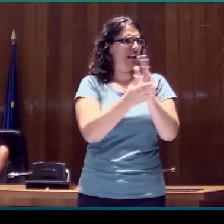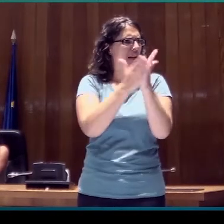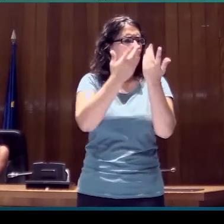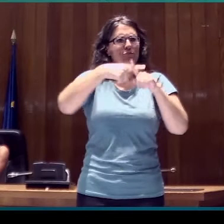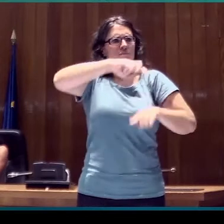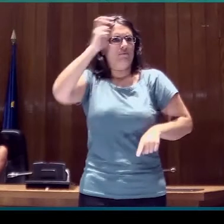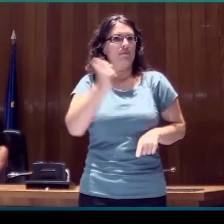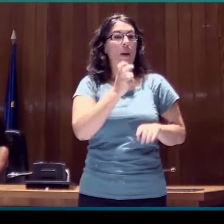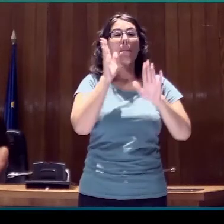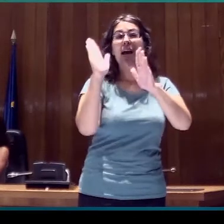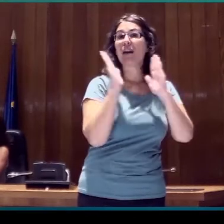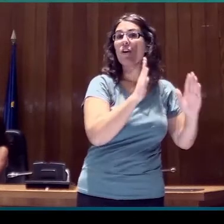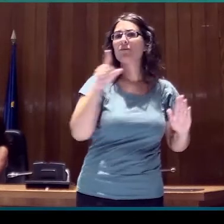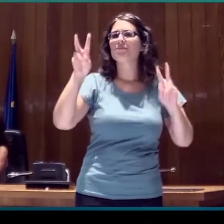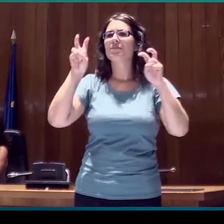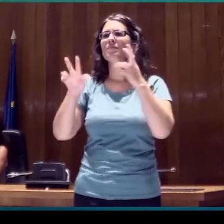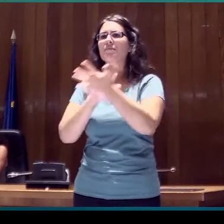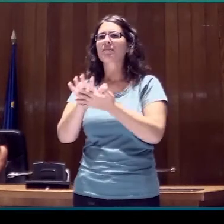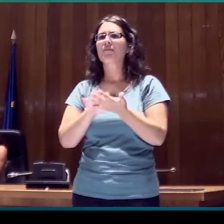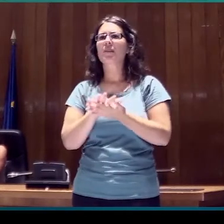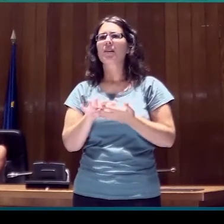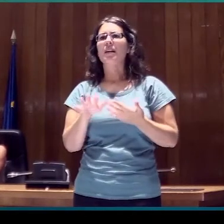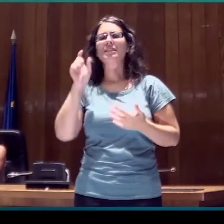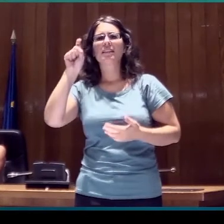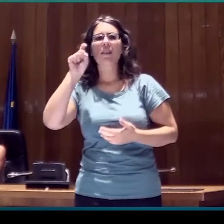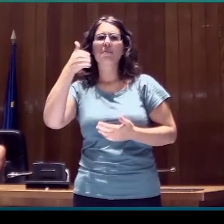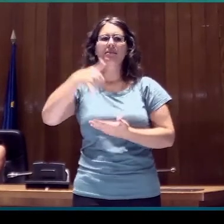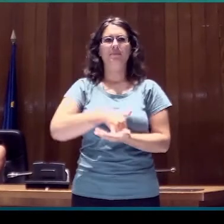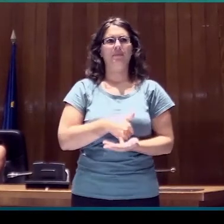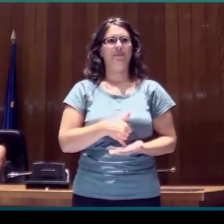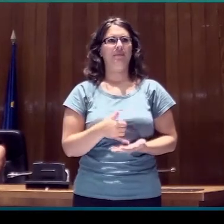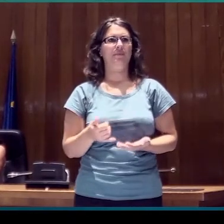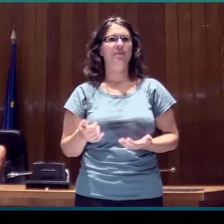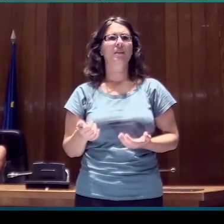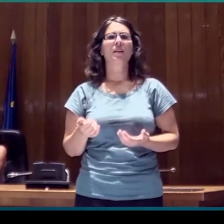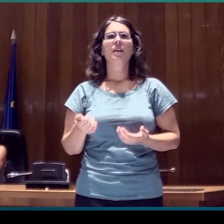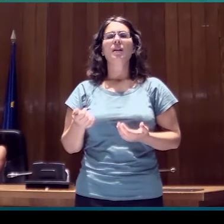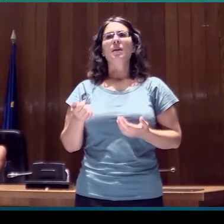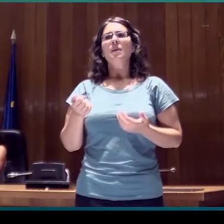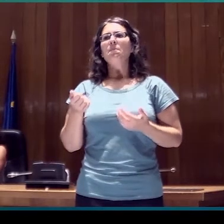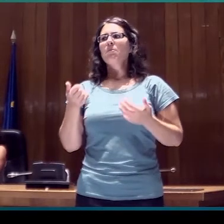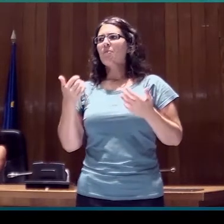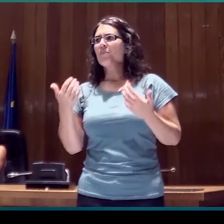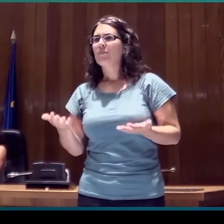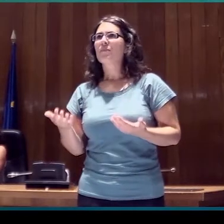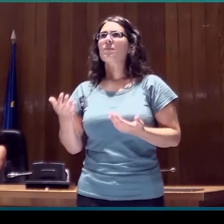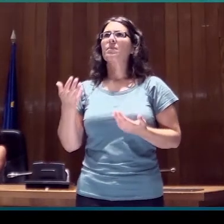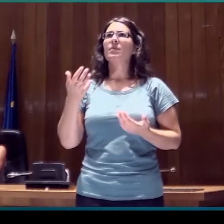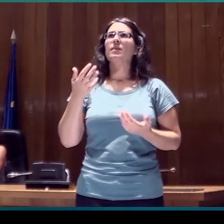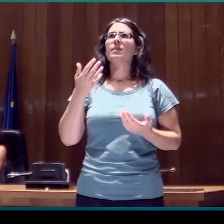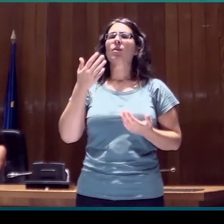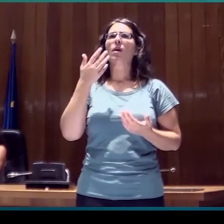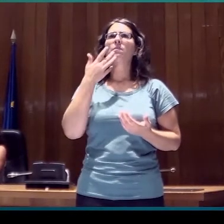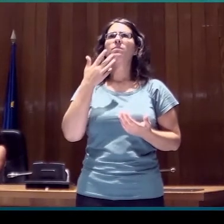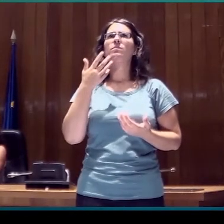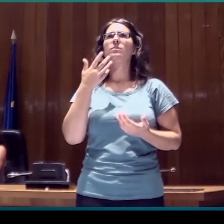están más débiles. Y no porque no haya nada, no podemos